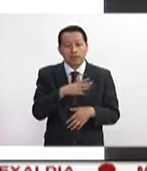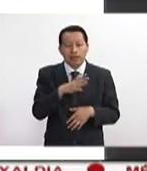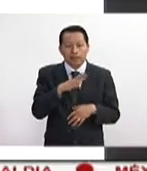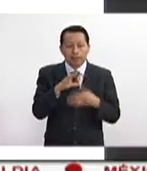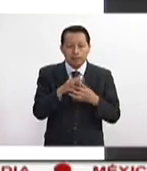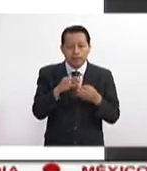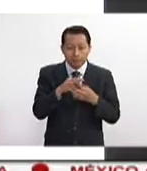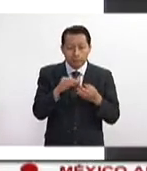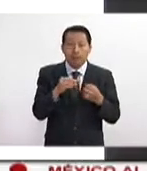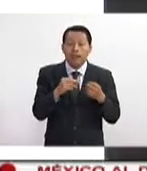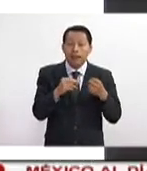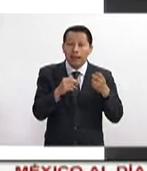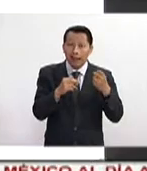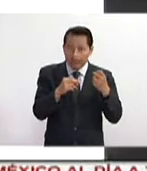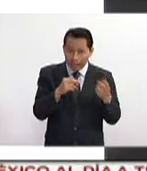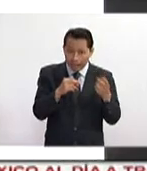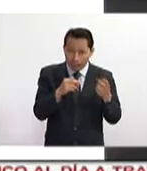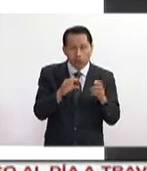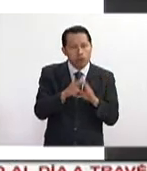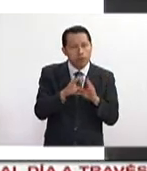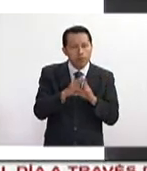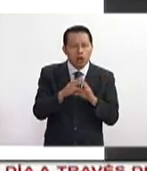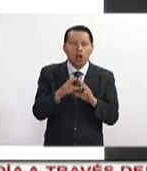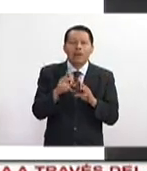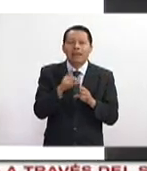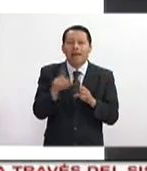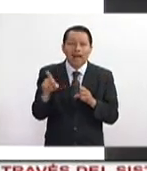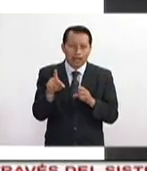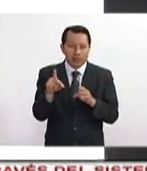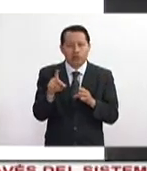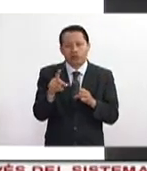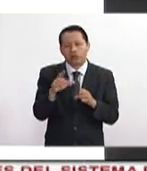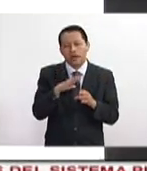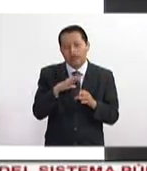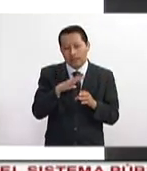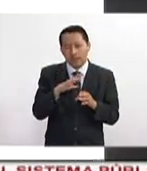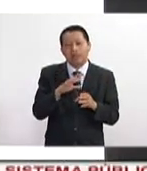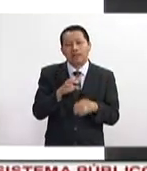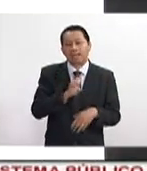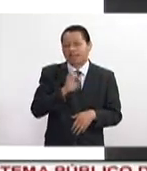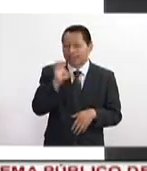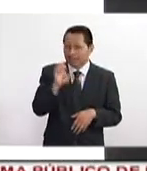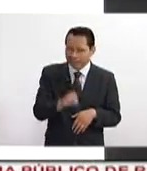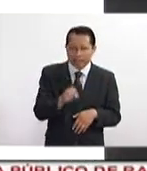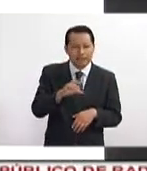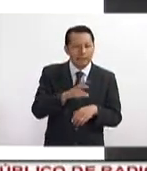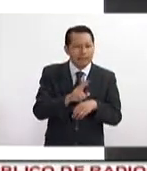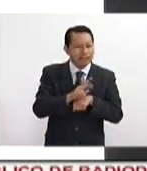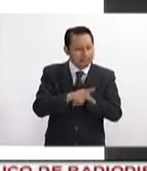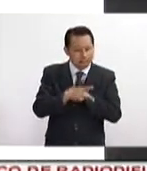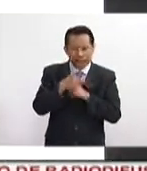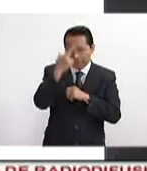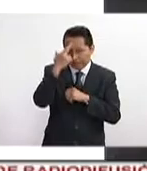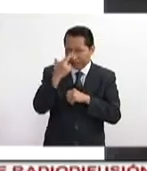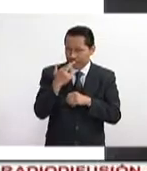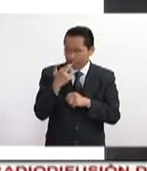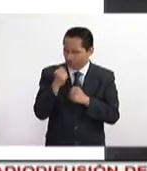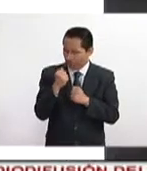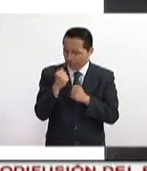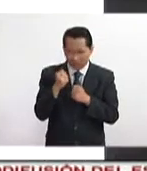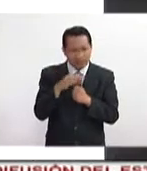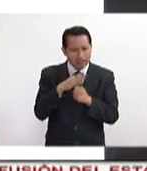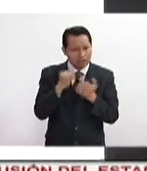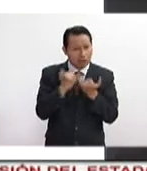destacar que este candidato es ultraderechista, conservador, xenófobo, racista y todo lo que hemos visto también reflejado